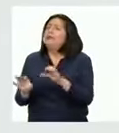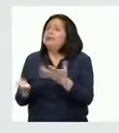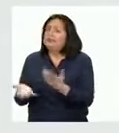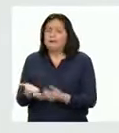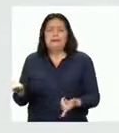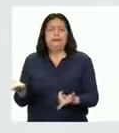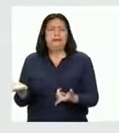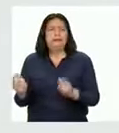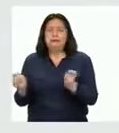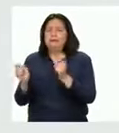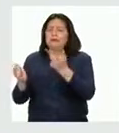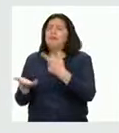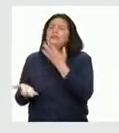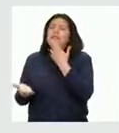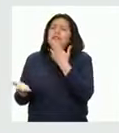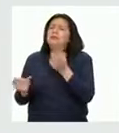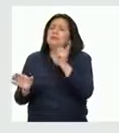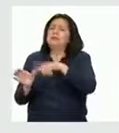quiénes participan?